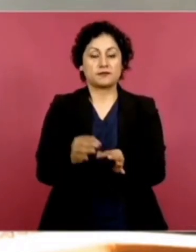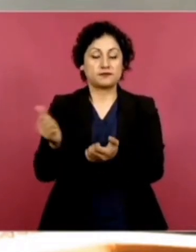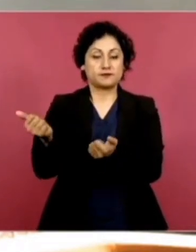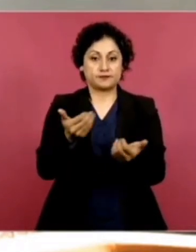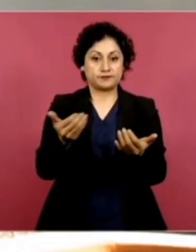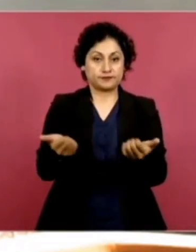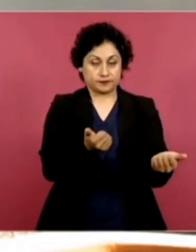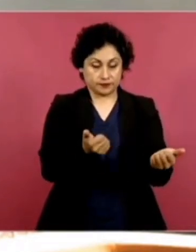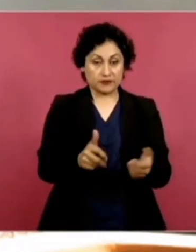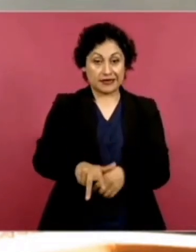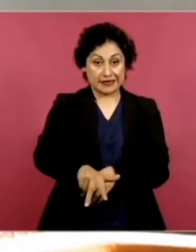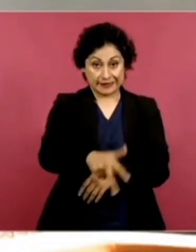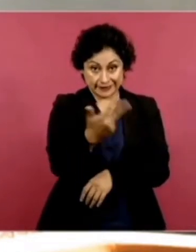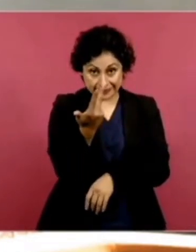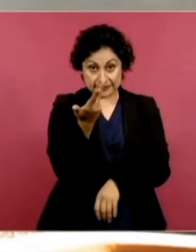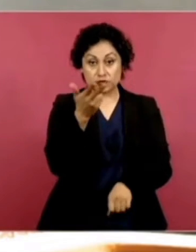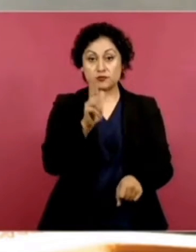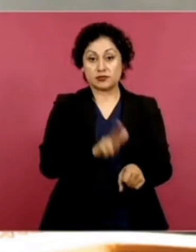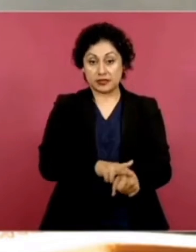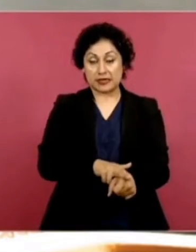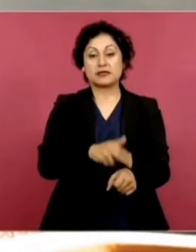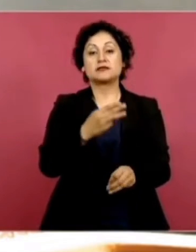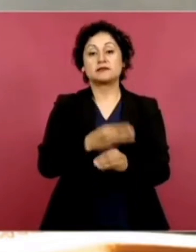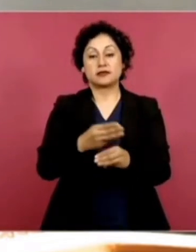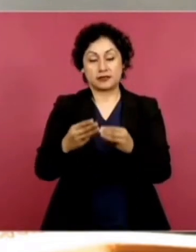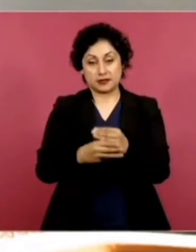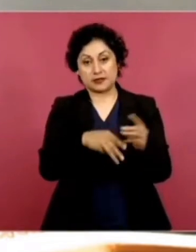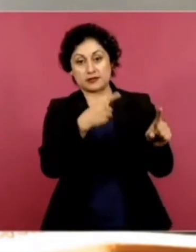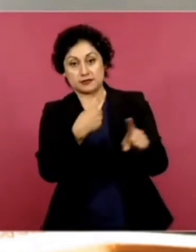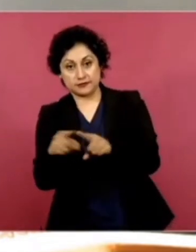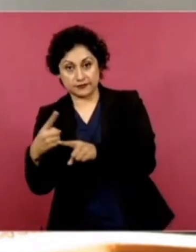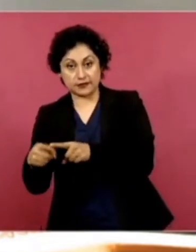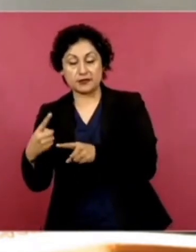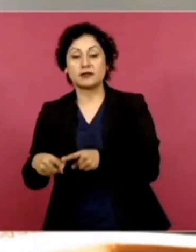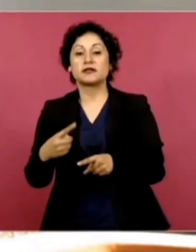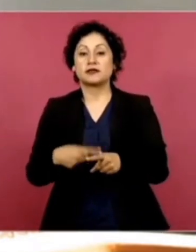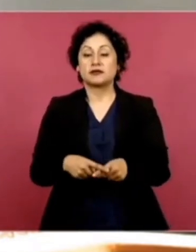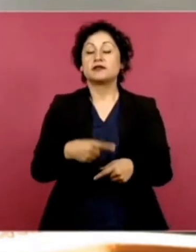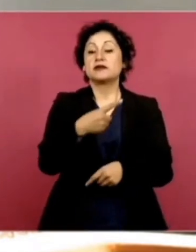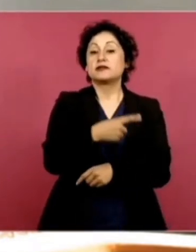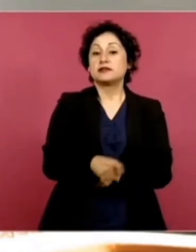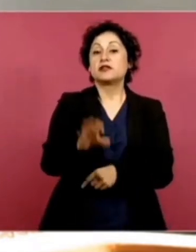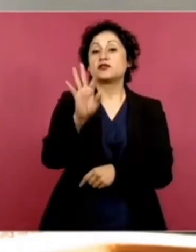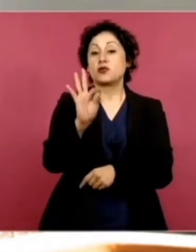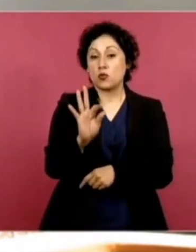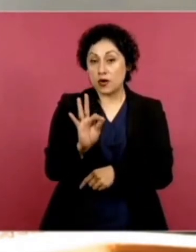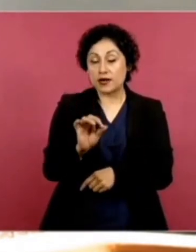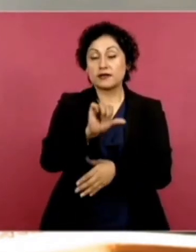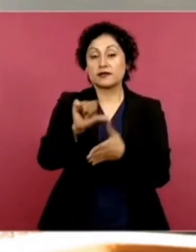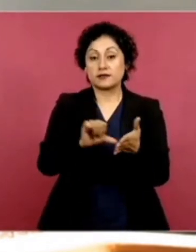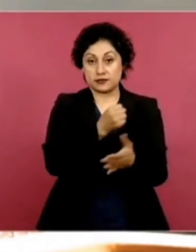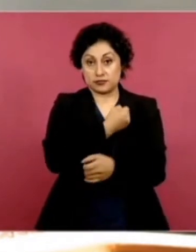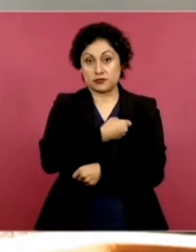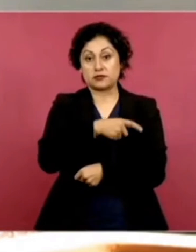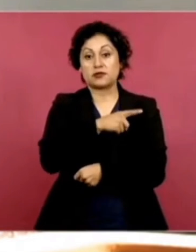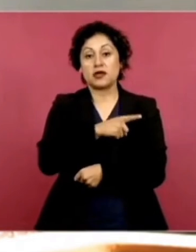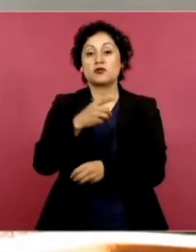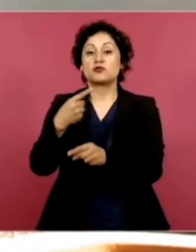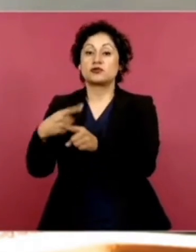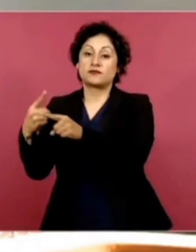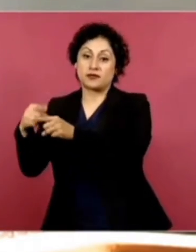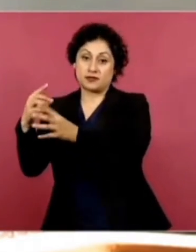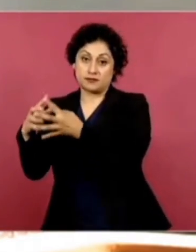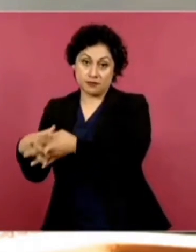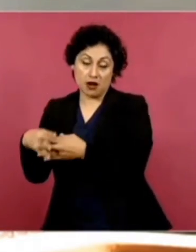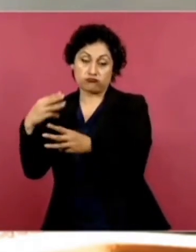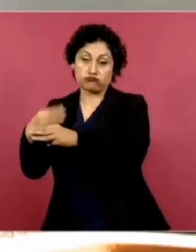de 25 hospitales y para 140 de los 396 centros de salud que han recibido equipamiento. Ha